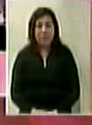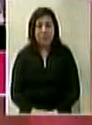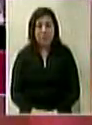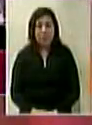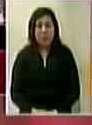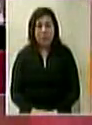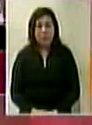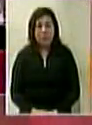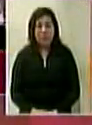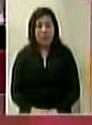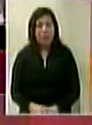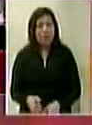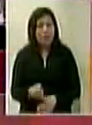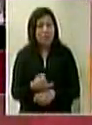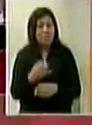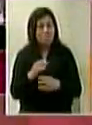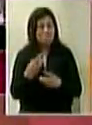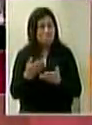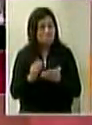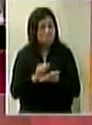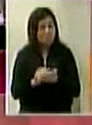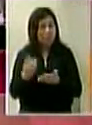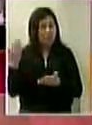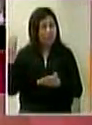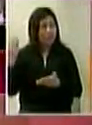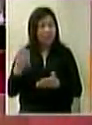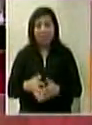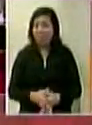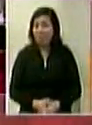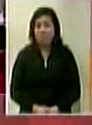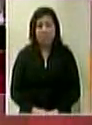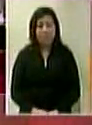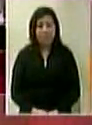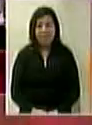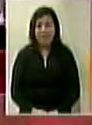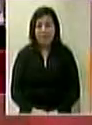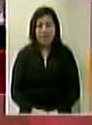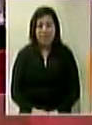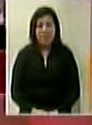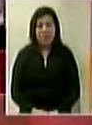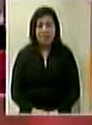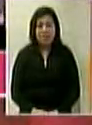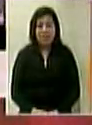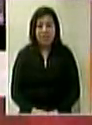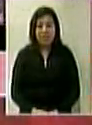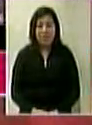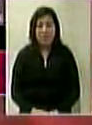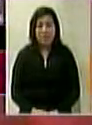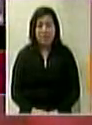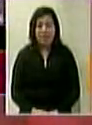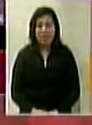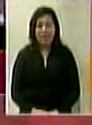esas declaraciones son anteriores, de meses atrás? ¿Y se les ha querido presentar como declaraciones actuales?